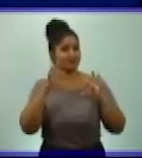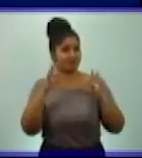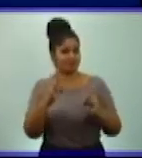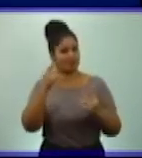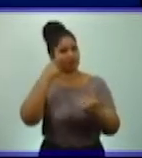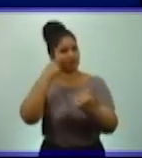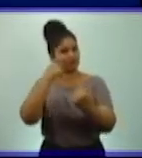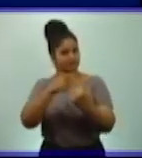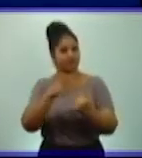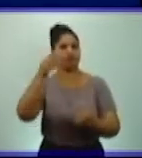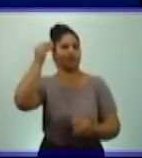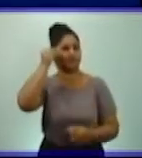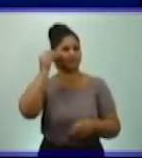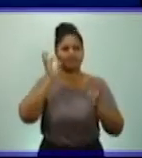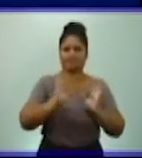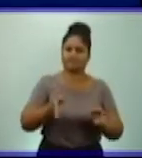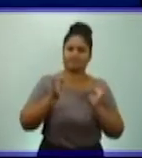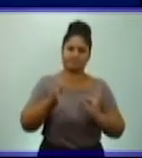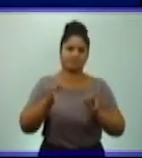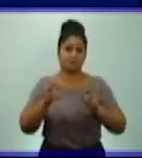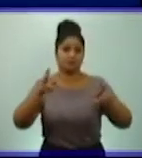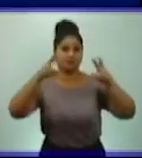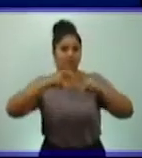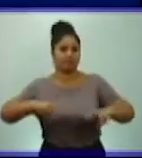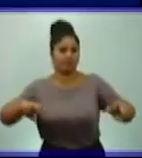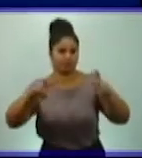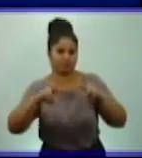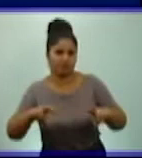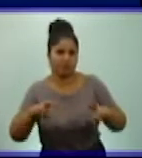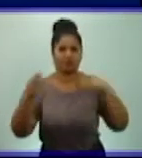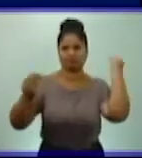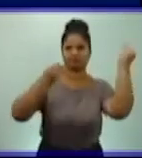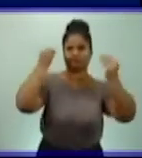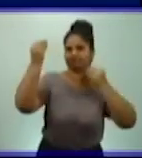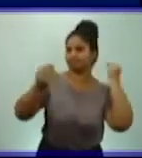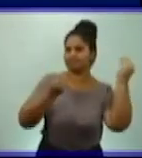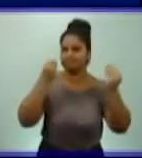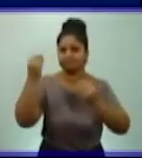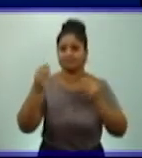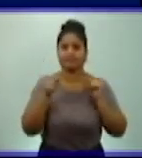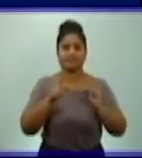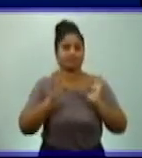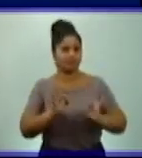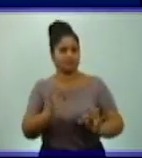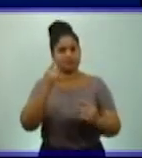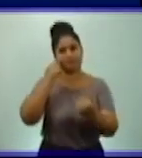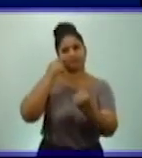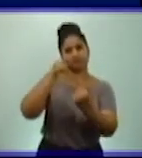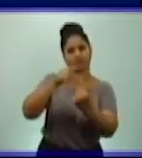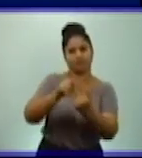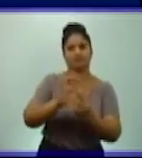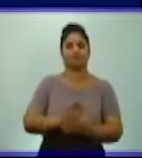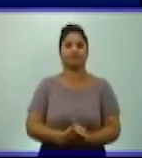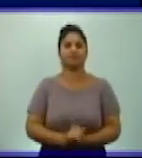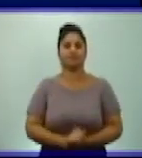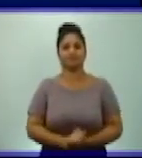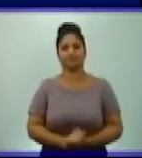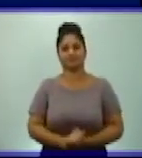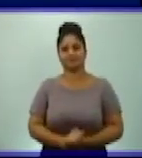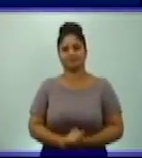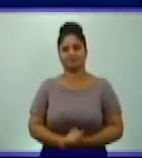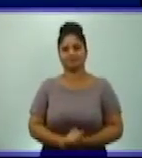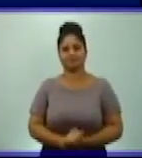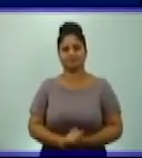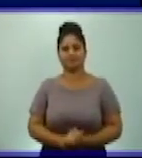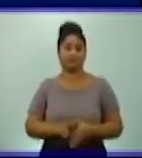no sea el conocer. Y para eso es lo que ella nombra consumir vanidades de la vida, que no